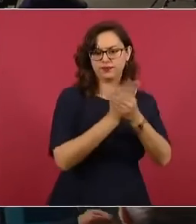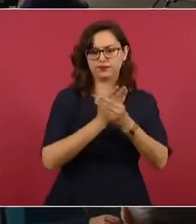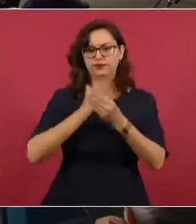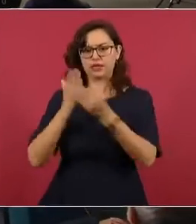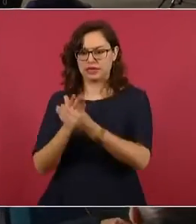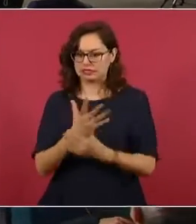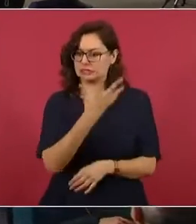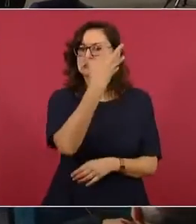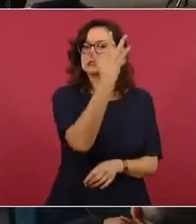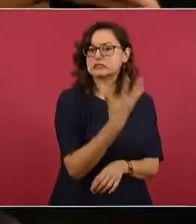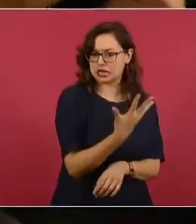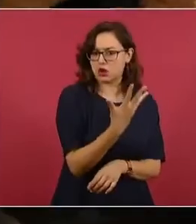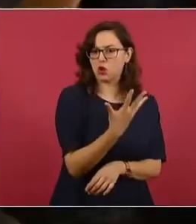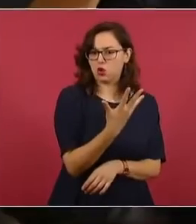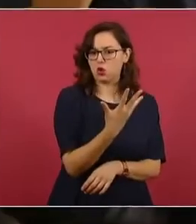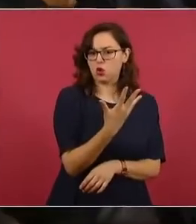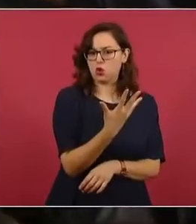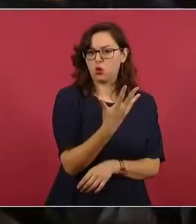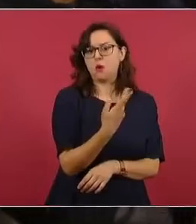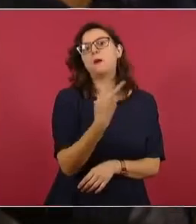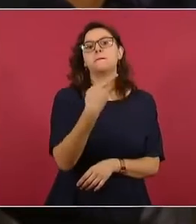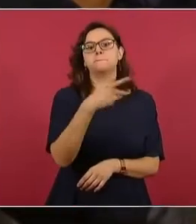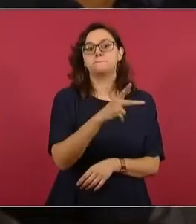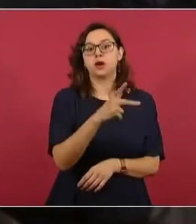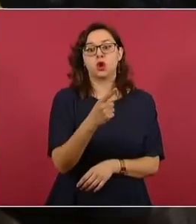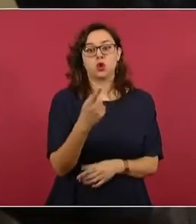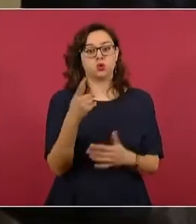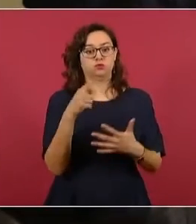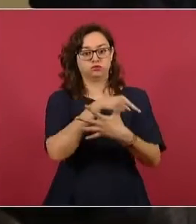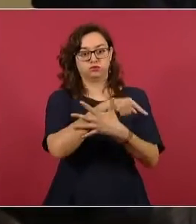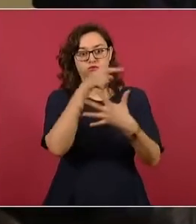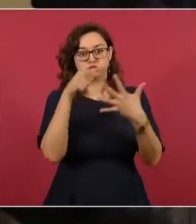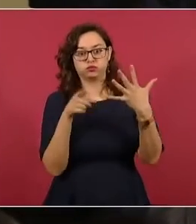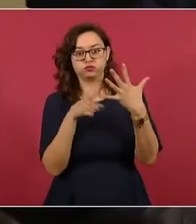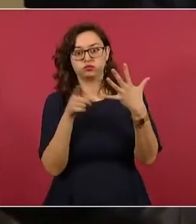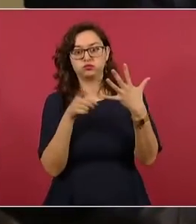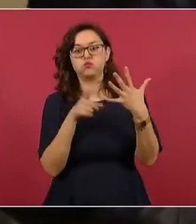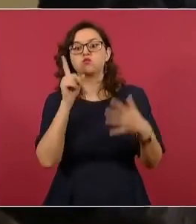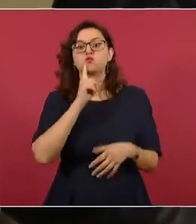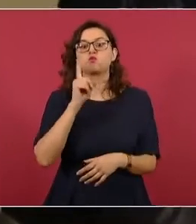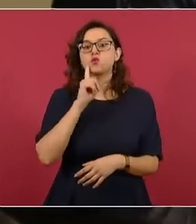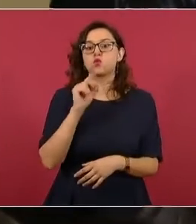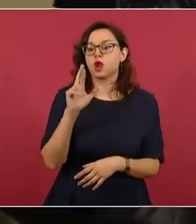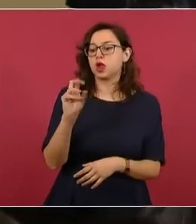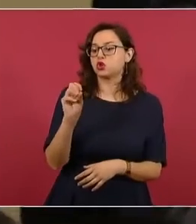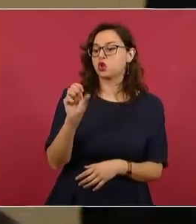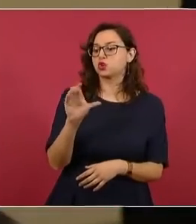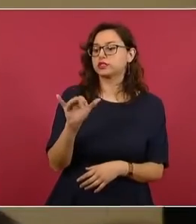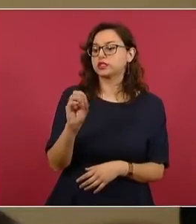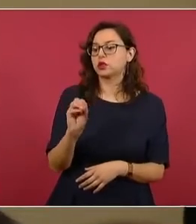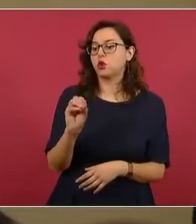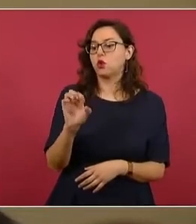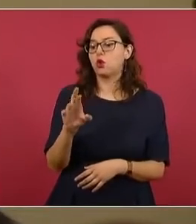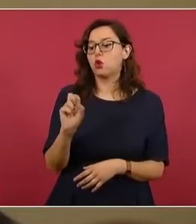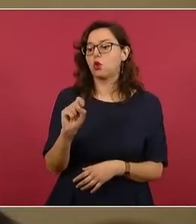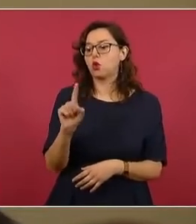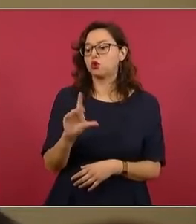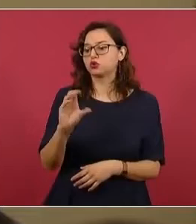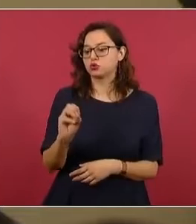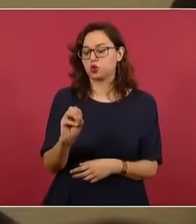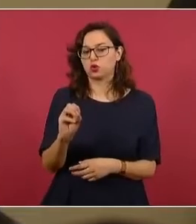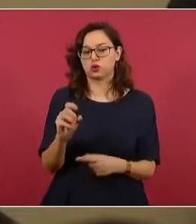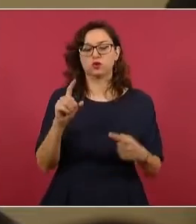destinada a investigar el tema de las responsabilidades de Rosy Orozco y los cuidadores de los niños. En